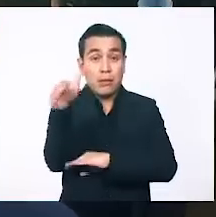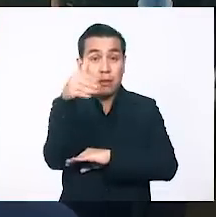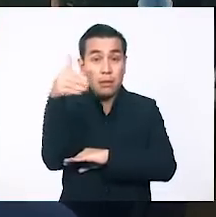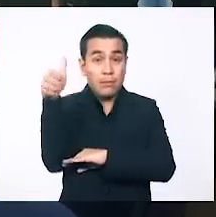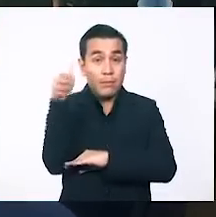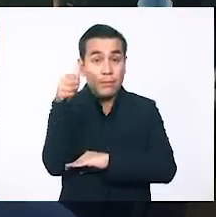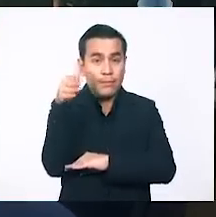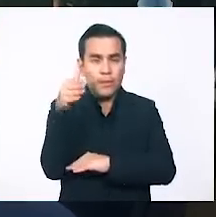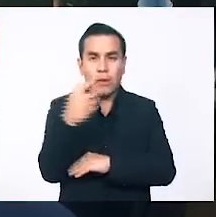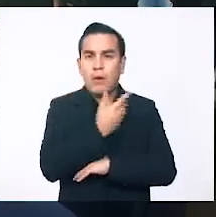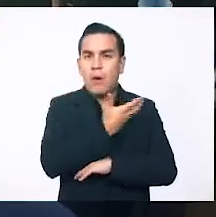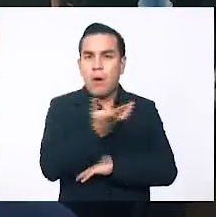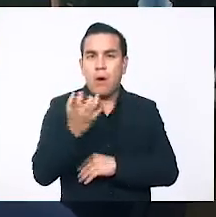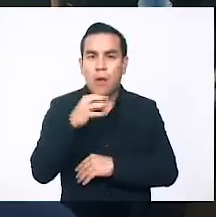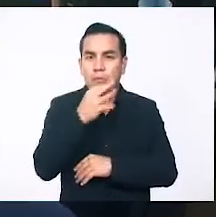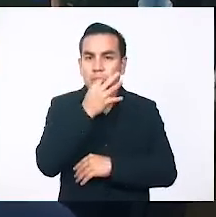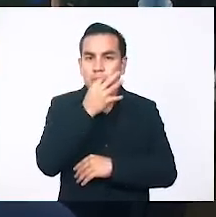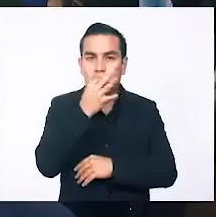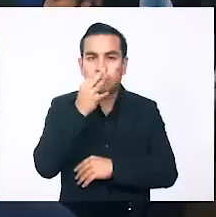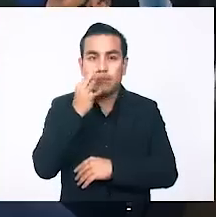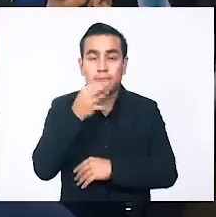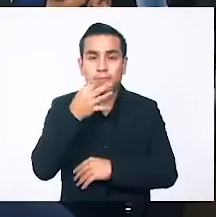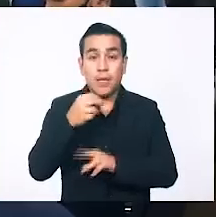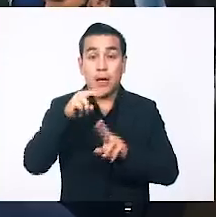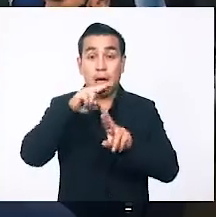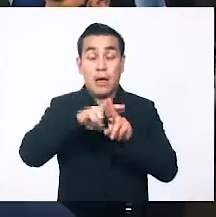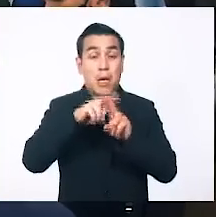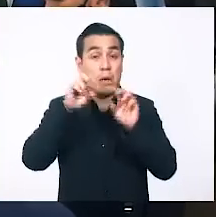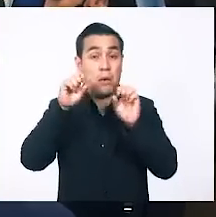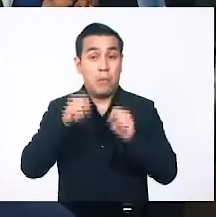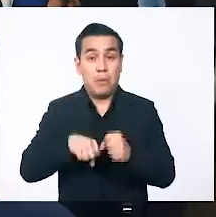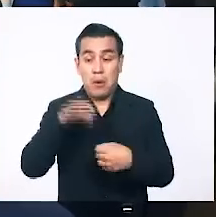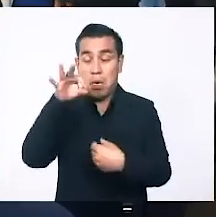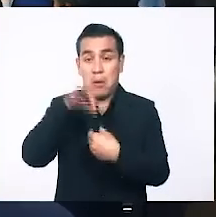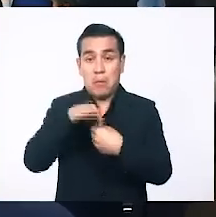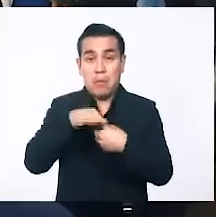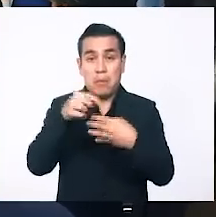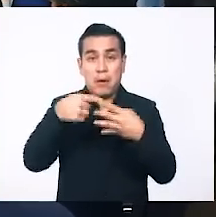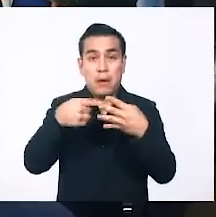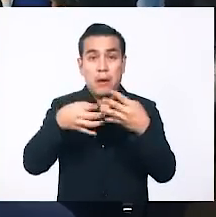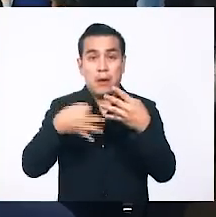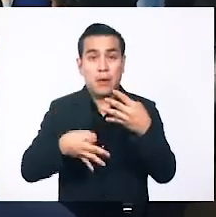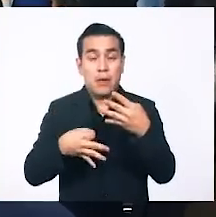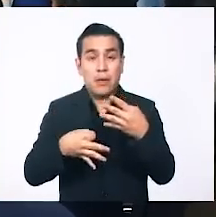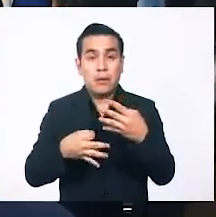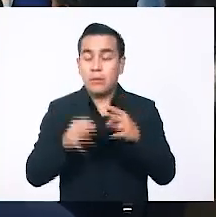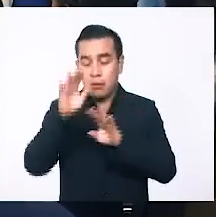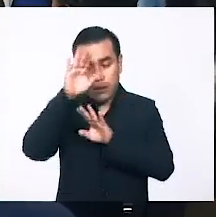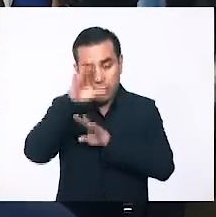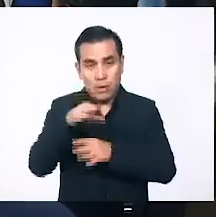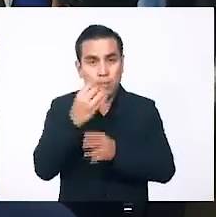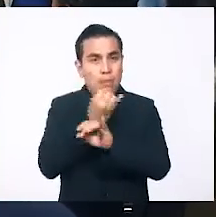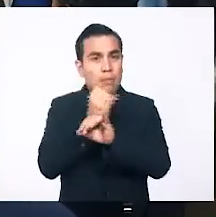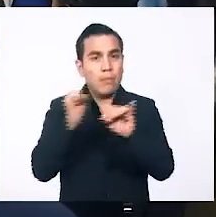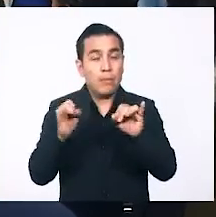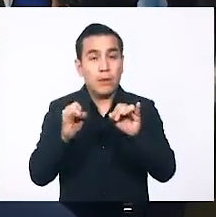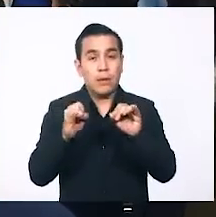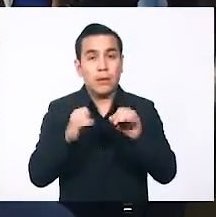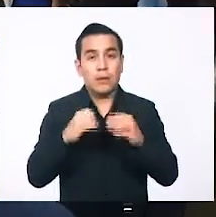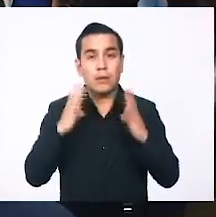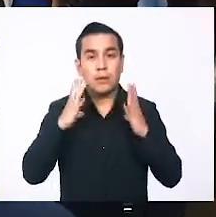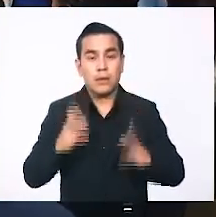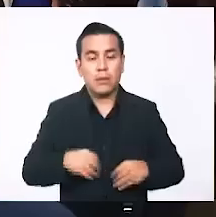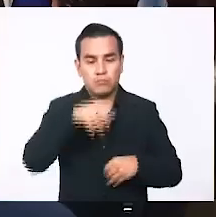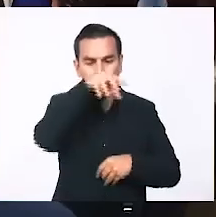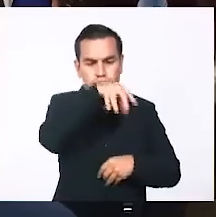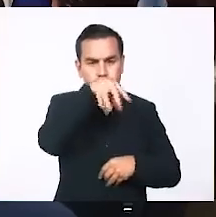Y nadie dijo nada. Nadie le dijo, mire, señores de Arena, ustedes no pueden aprobar esa ley porque viola la independencia, la de pesos y contrapesos. Nadie